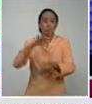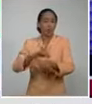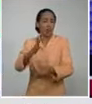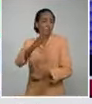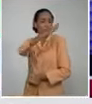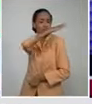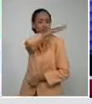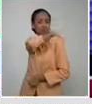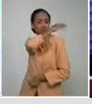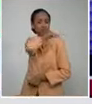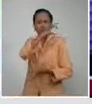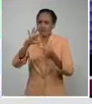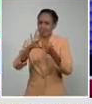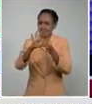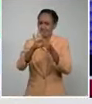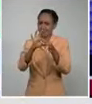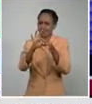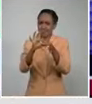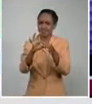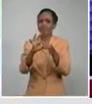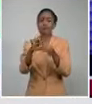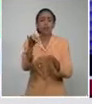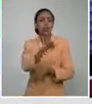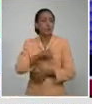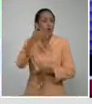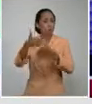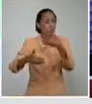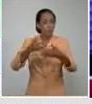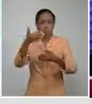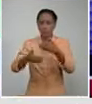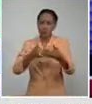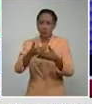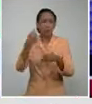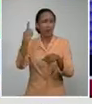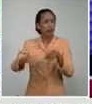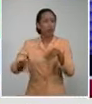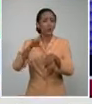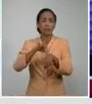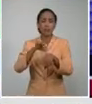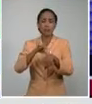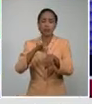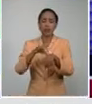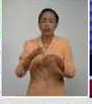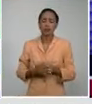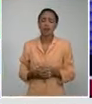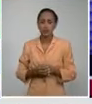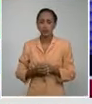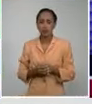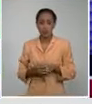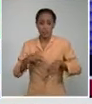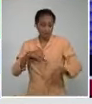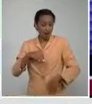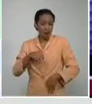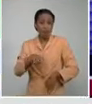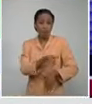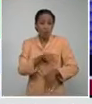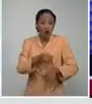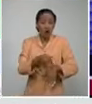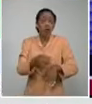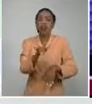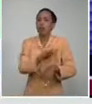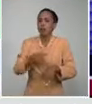obstructiva crónica, una trombosis venosa periférica del miembro inferior, una insuficiencia